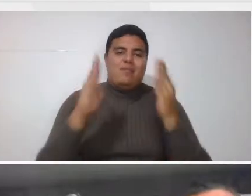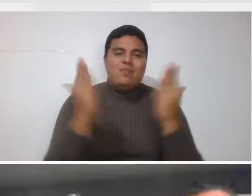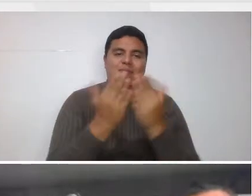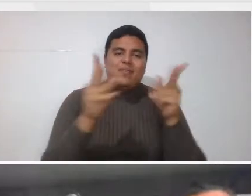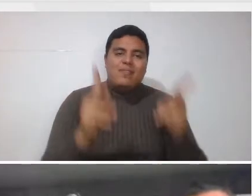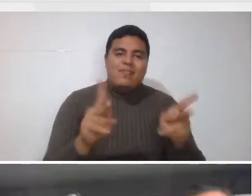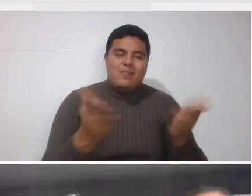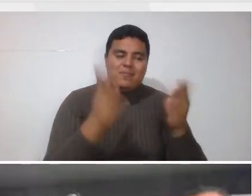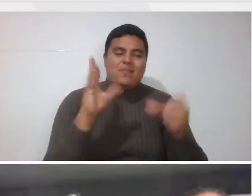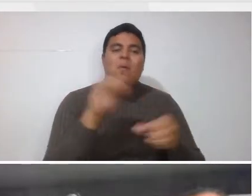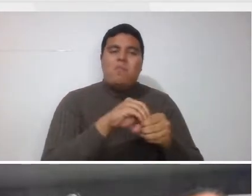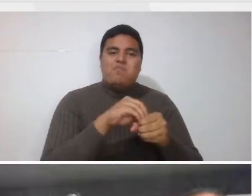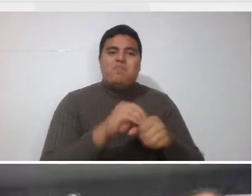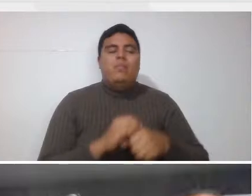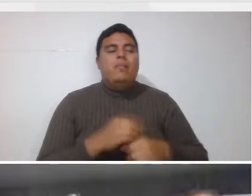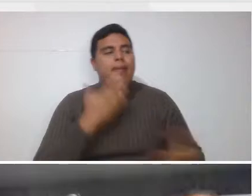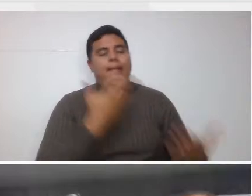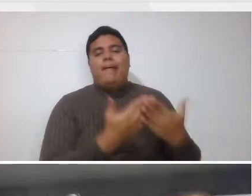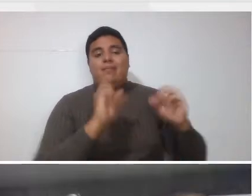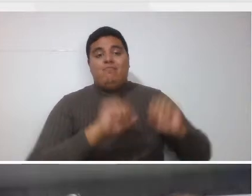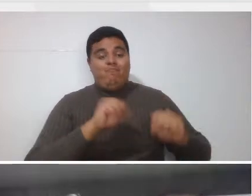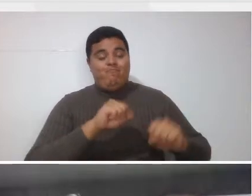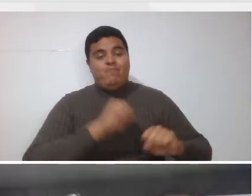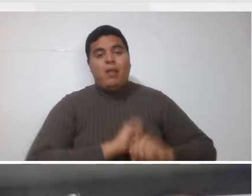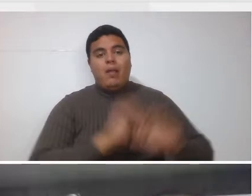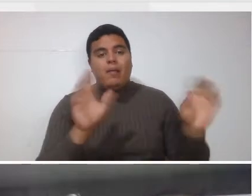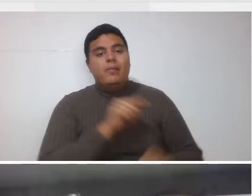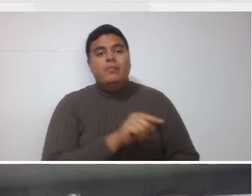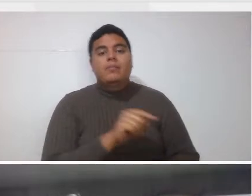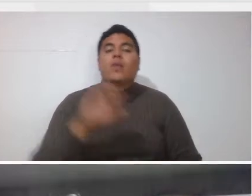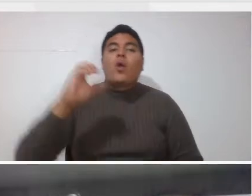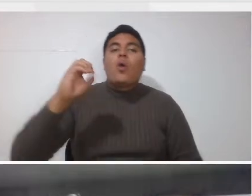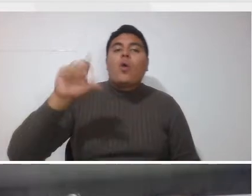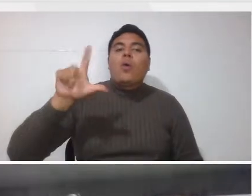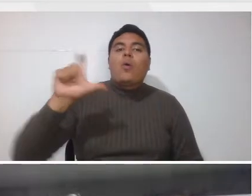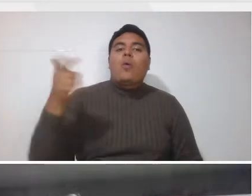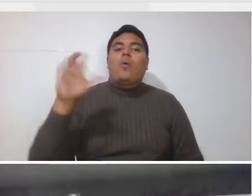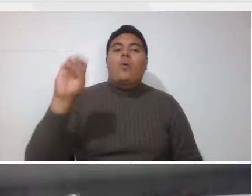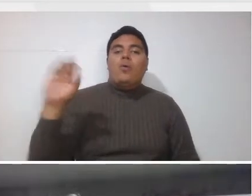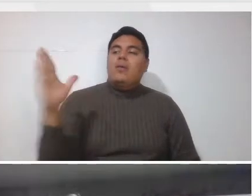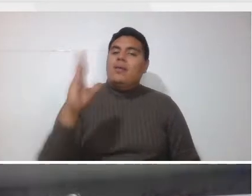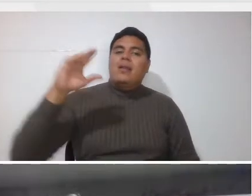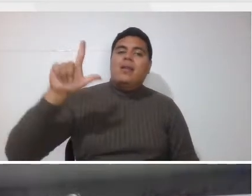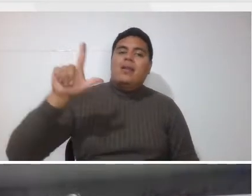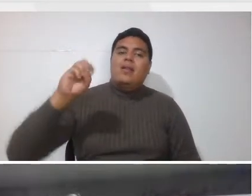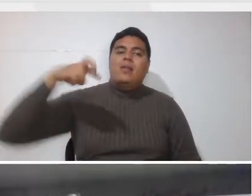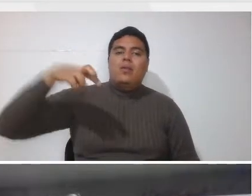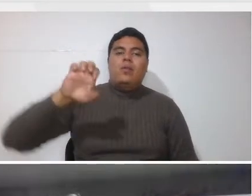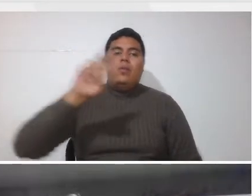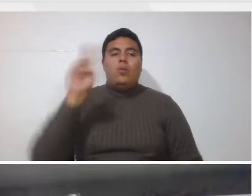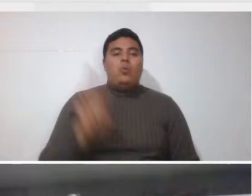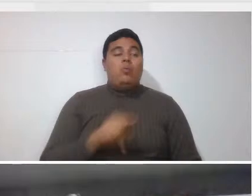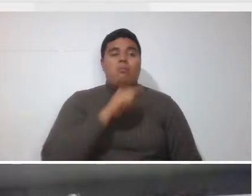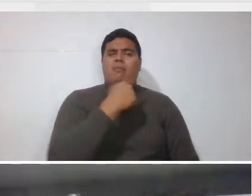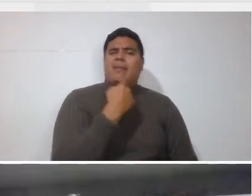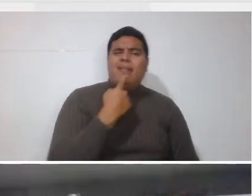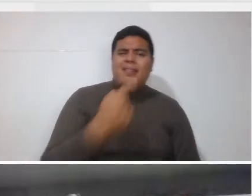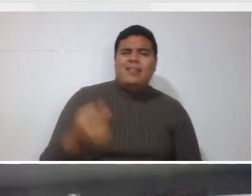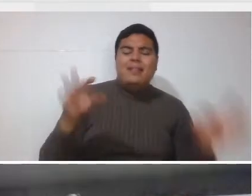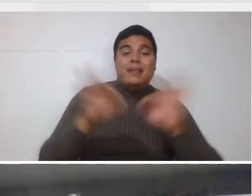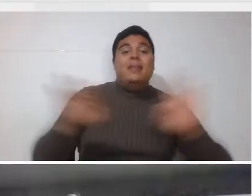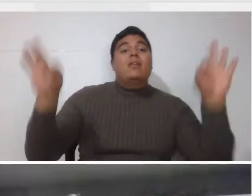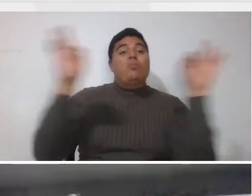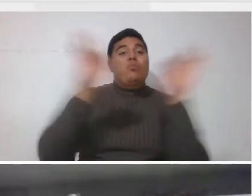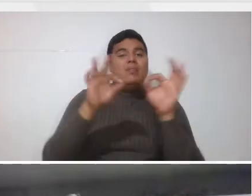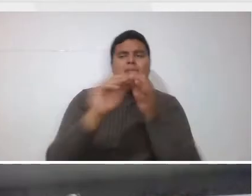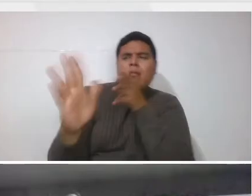y nos dice, es muy satisfactorio para nosotros como institución dar a conocer los procesos de inclusión que se dan en nuestro espacio escolar.